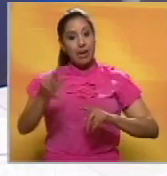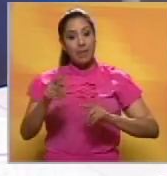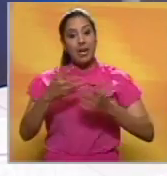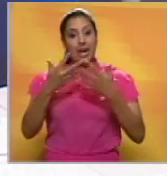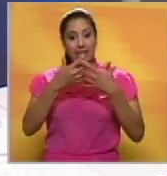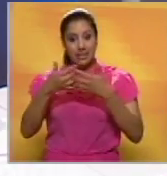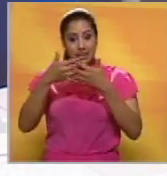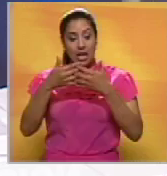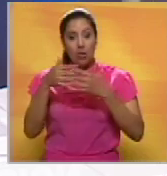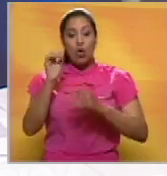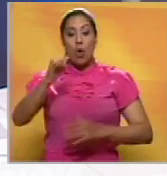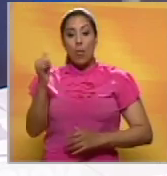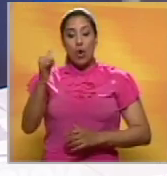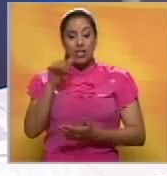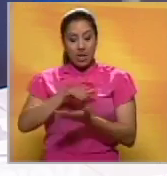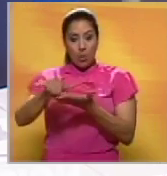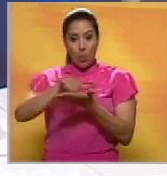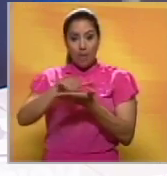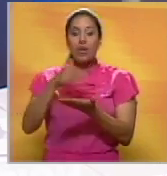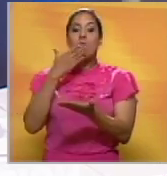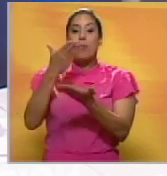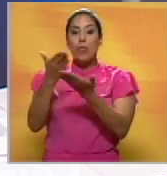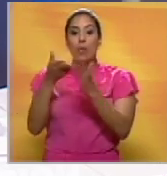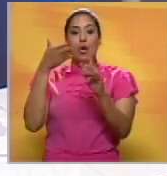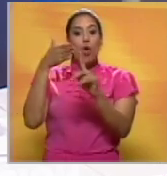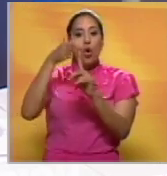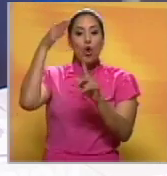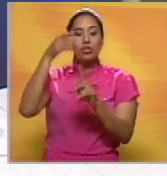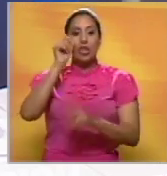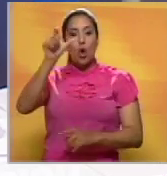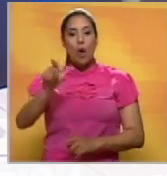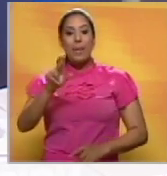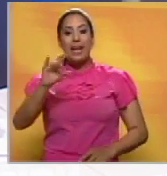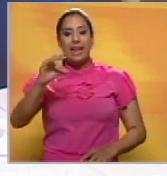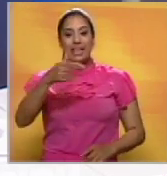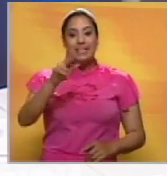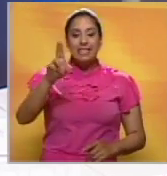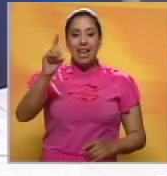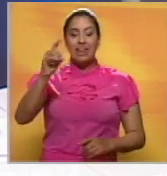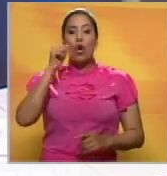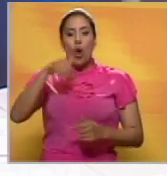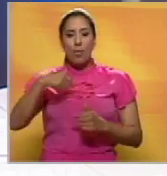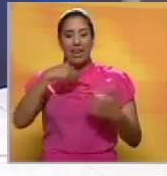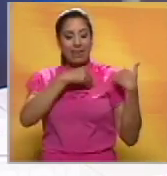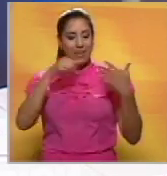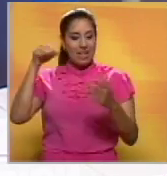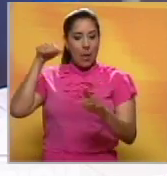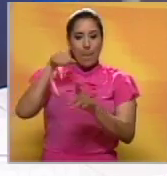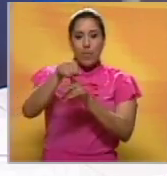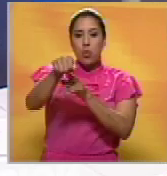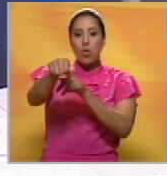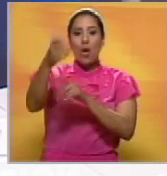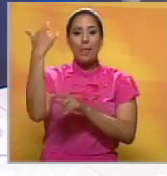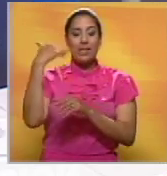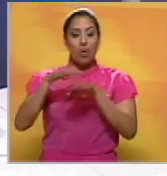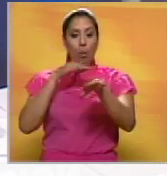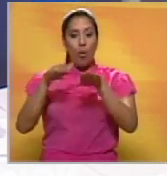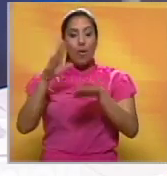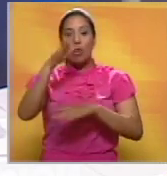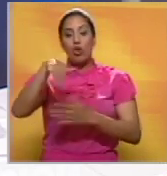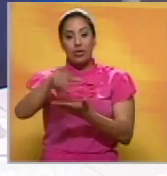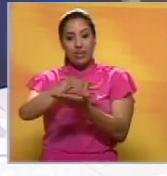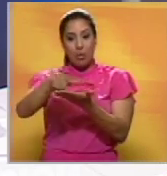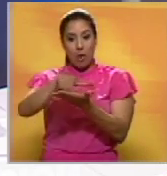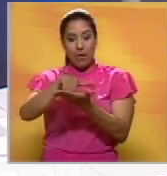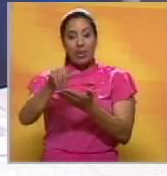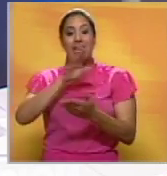en Estados Unidos, la policía de Nueva York presentó cargos contra Richard Rojas, el hombre que atropelló a un grupo de personas el pasado jueves en Times